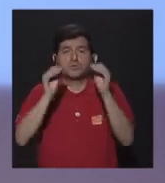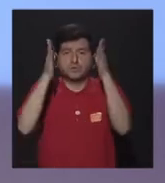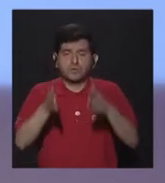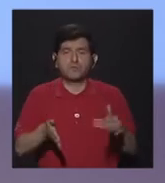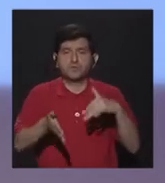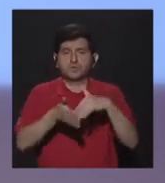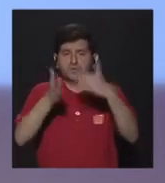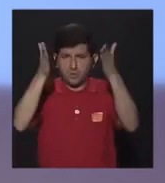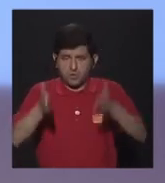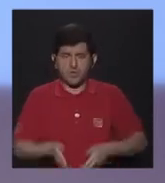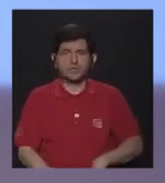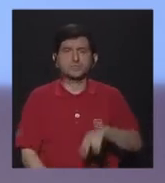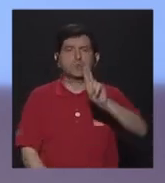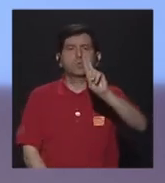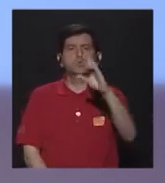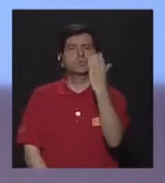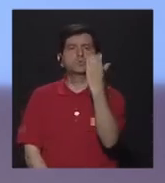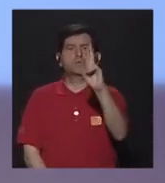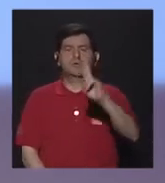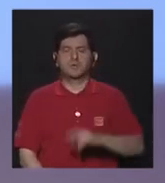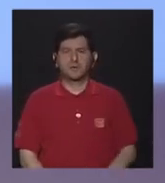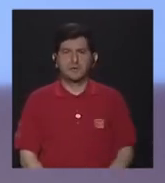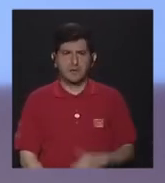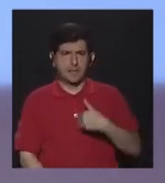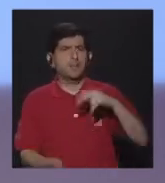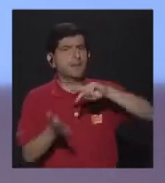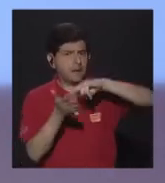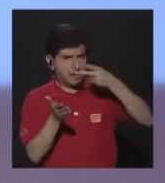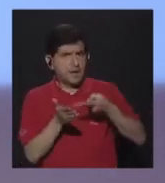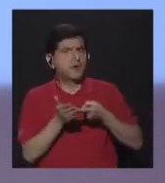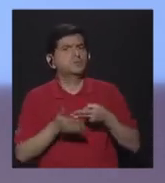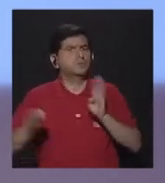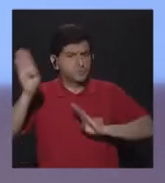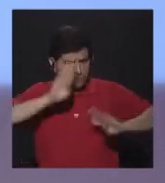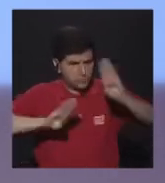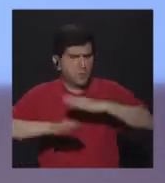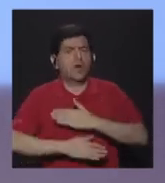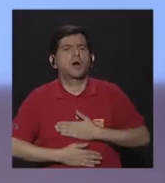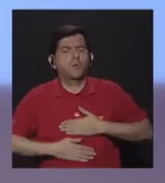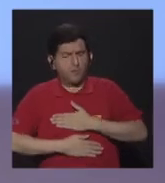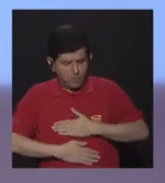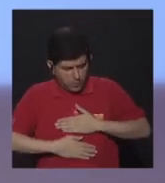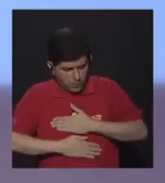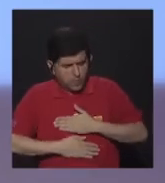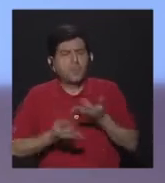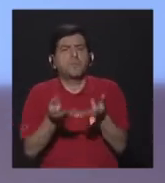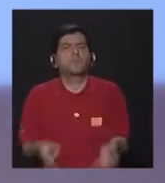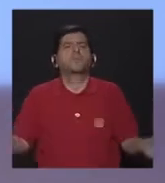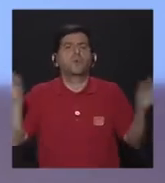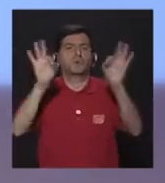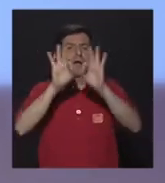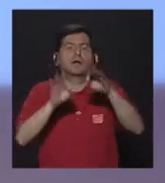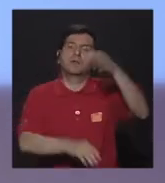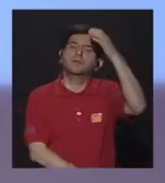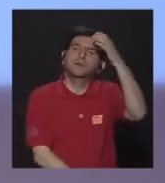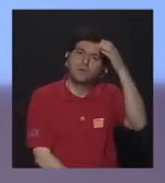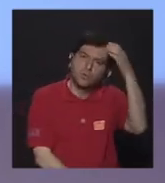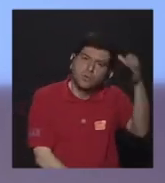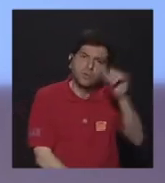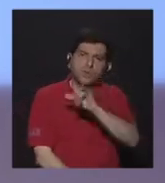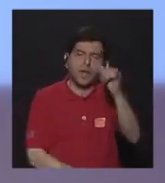estudiantes de la universidad costa rica tiene un significado biológico y educativo muy importante tanto cultural como